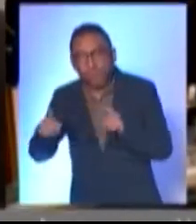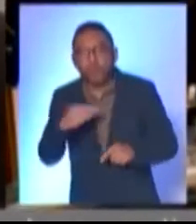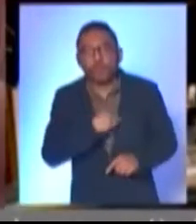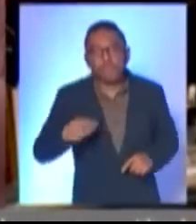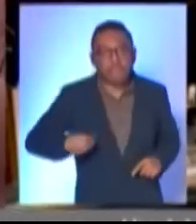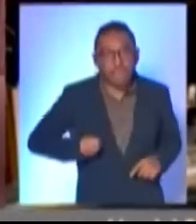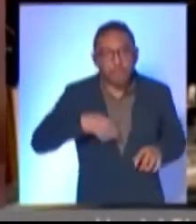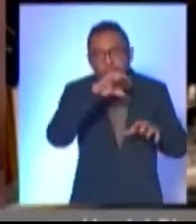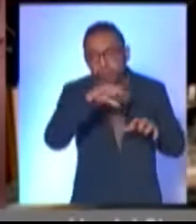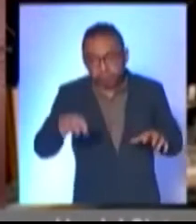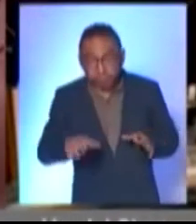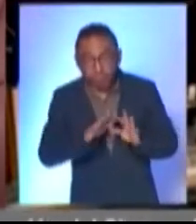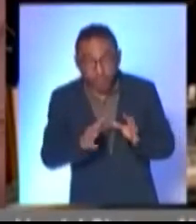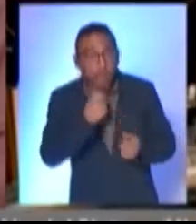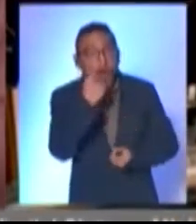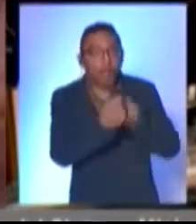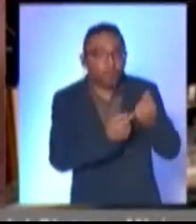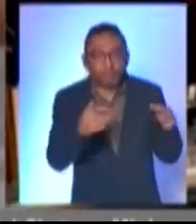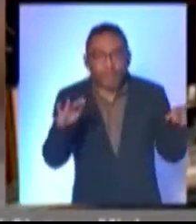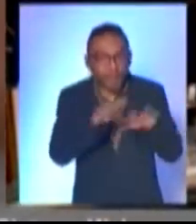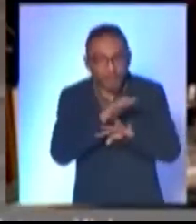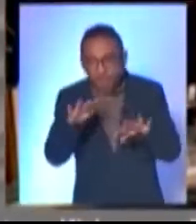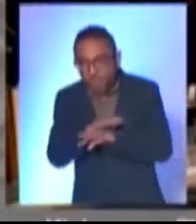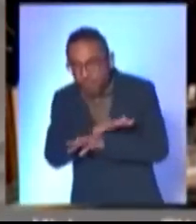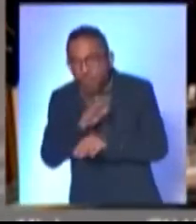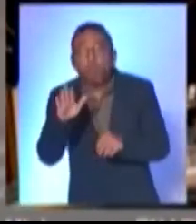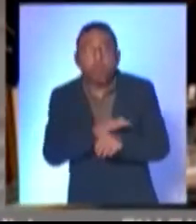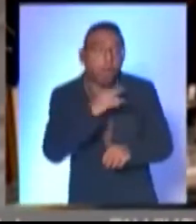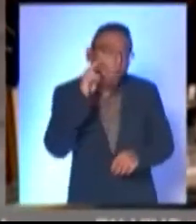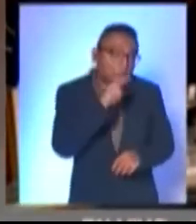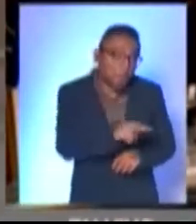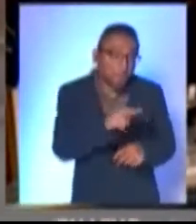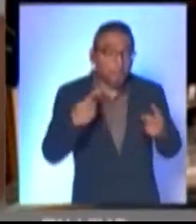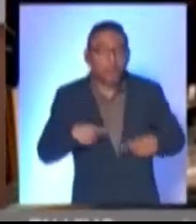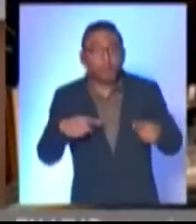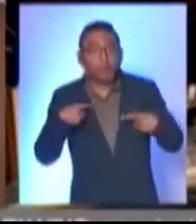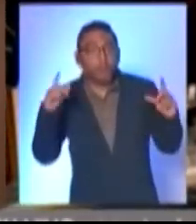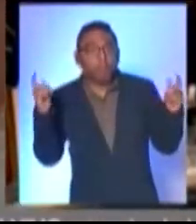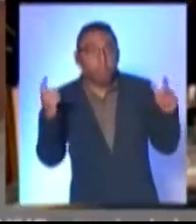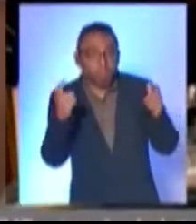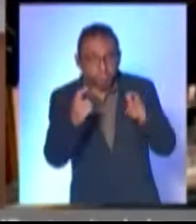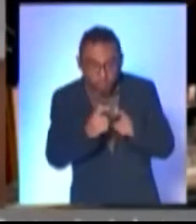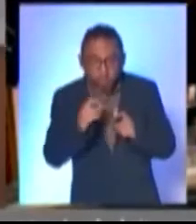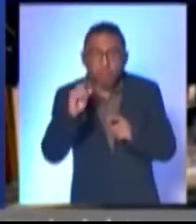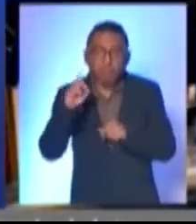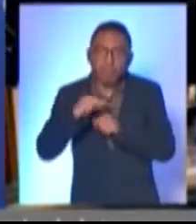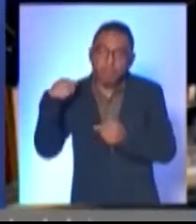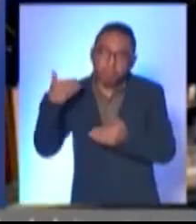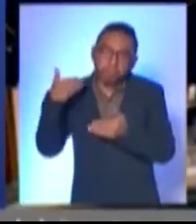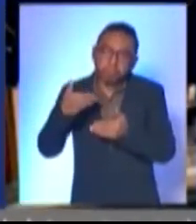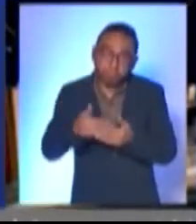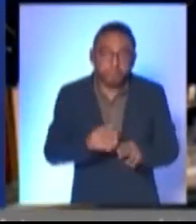municipio, algunos de los cuales se modificaron de acuerdo a la disminución de la demanda en los últimos días.